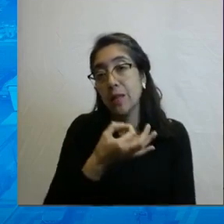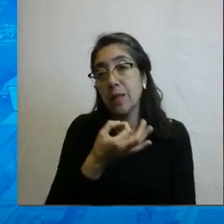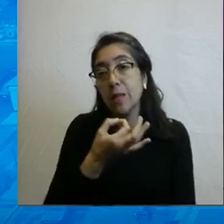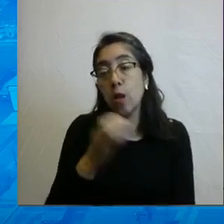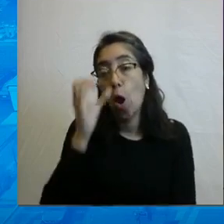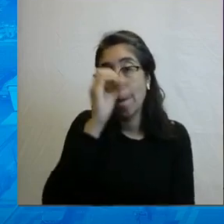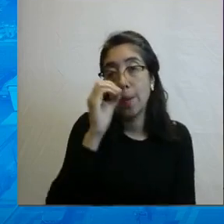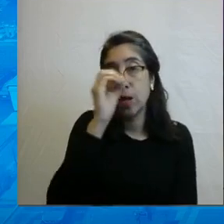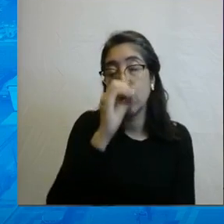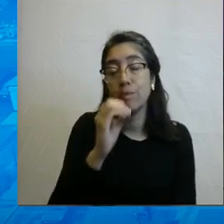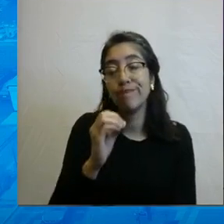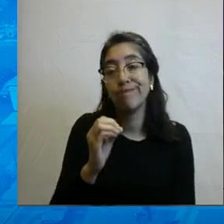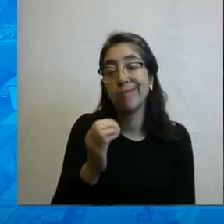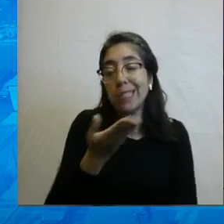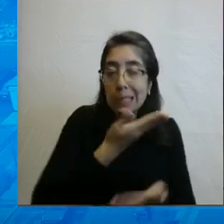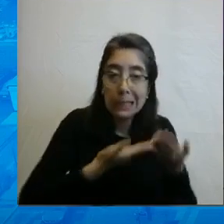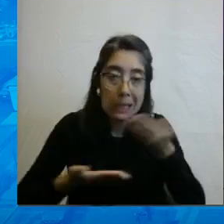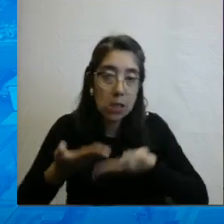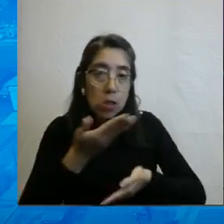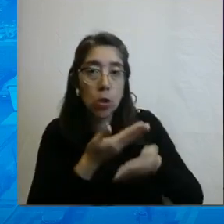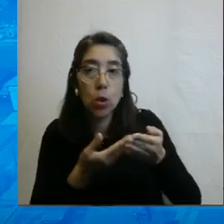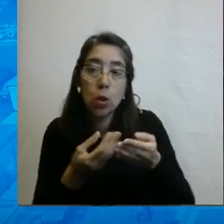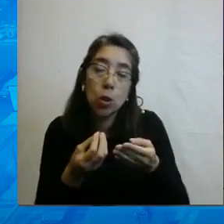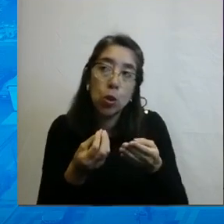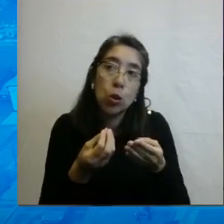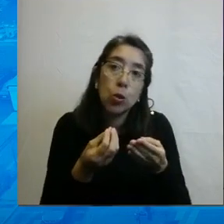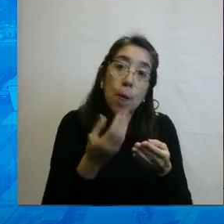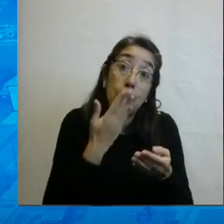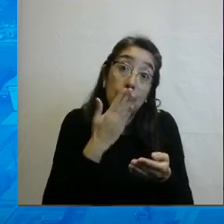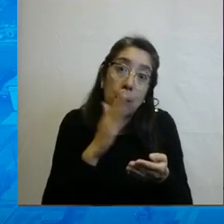Y entre todos podamos ayudar a solucionarlo, obviamente.